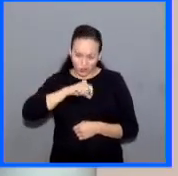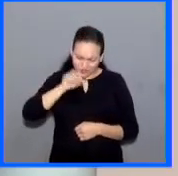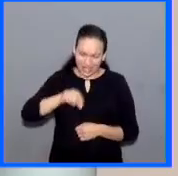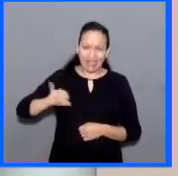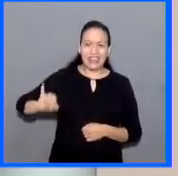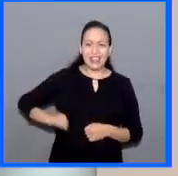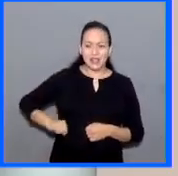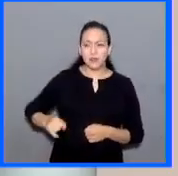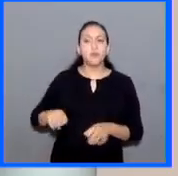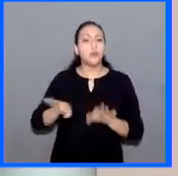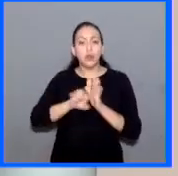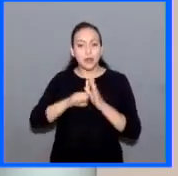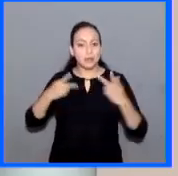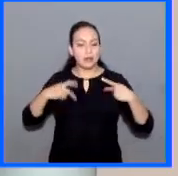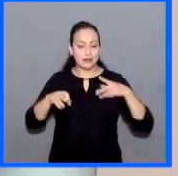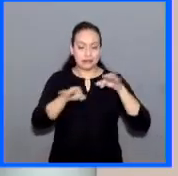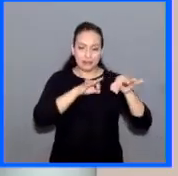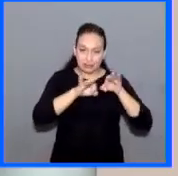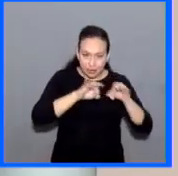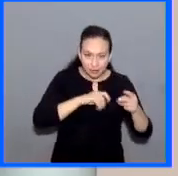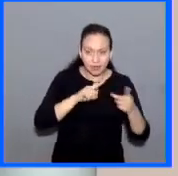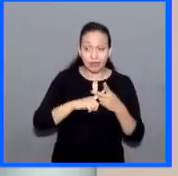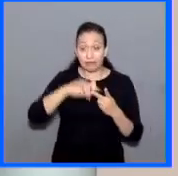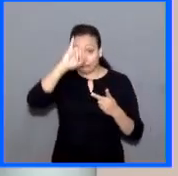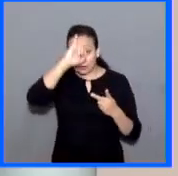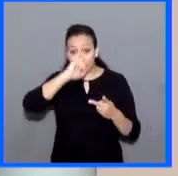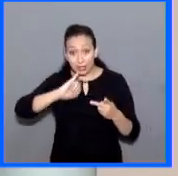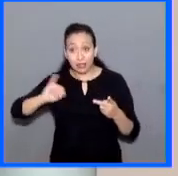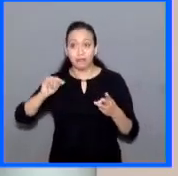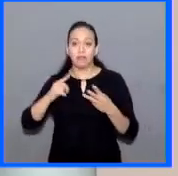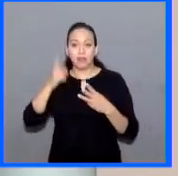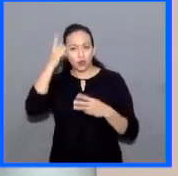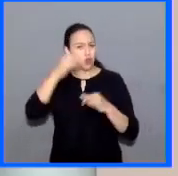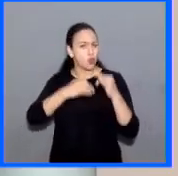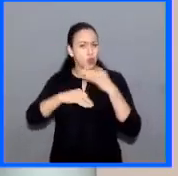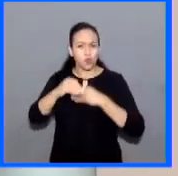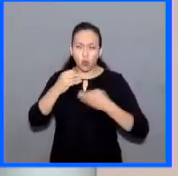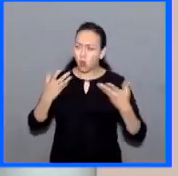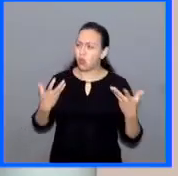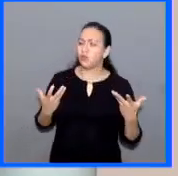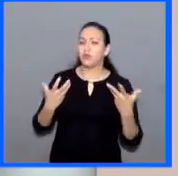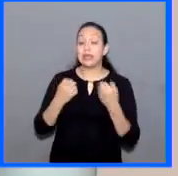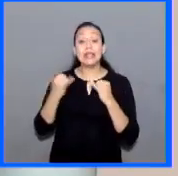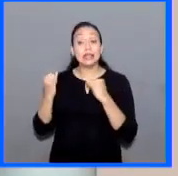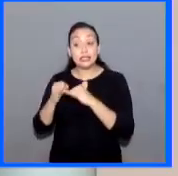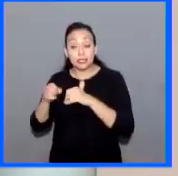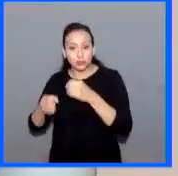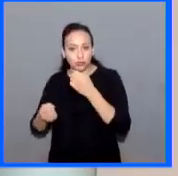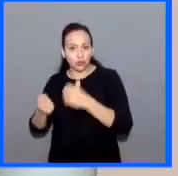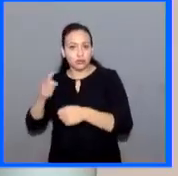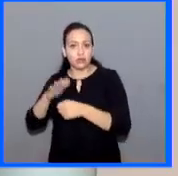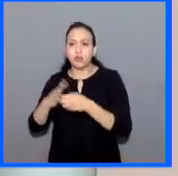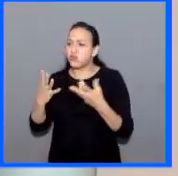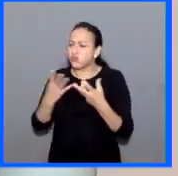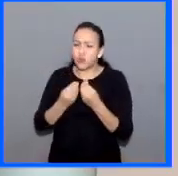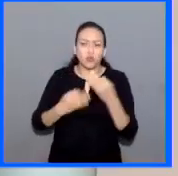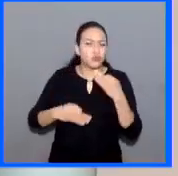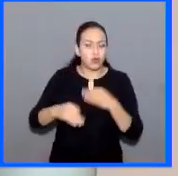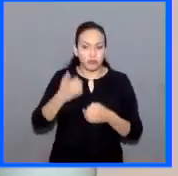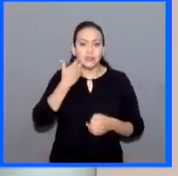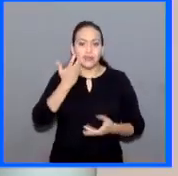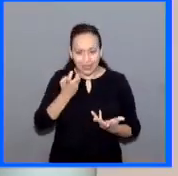trabajadores, patrones y también los propios órganos jurisdiccionales, de que haya más